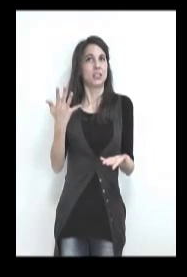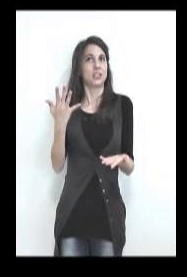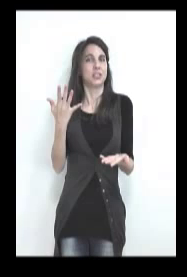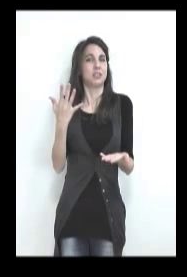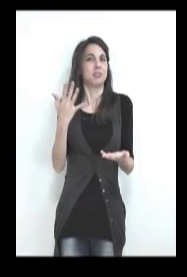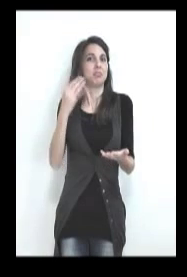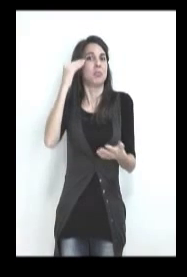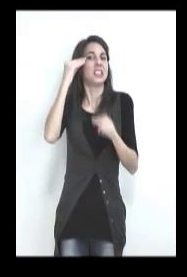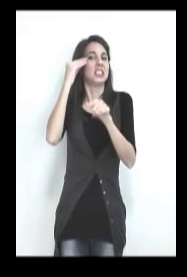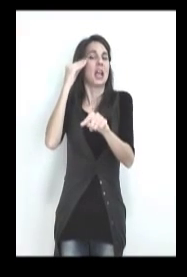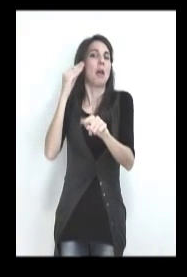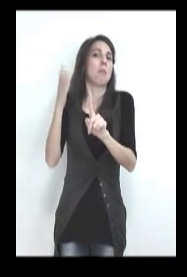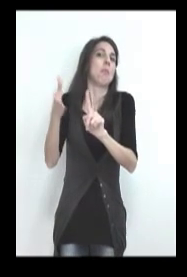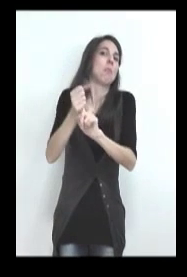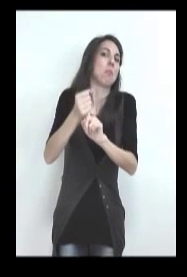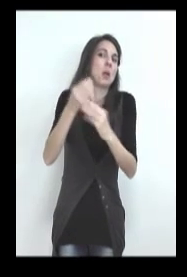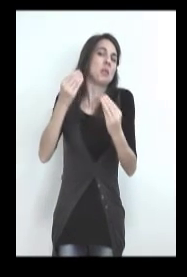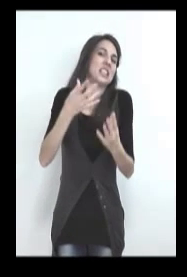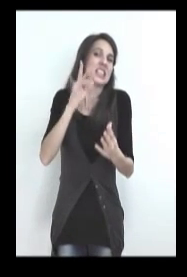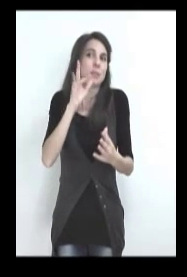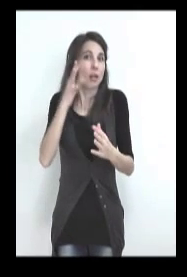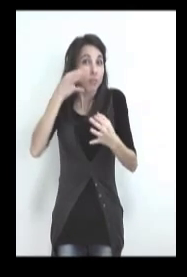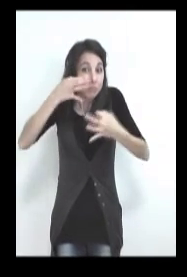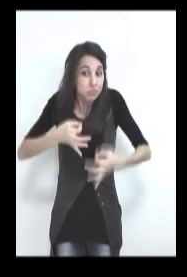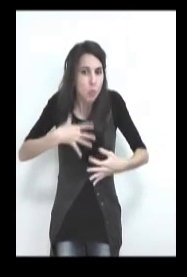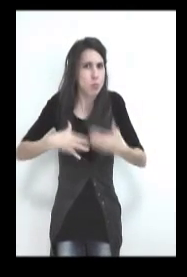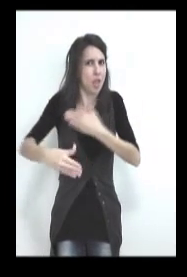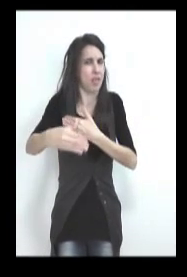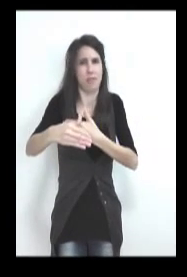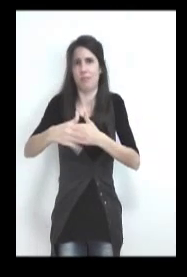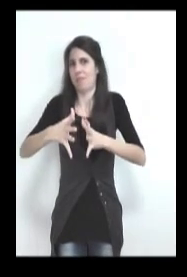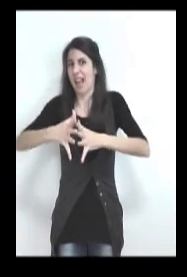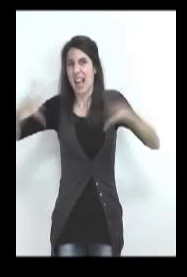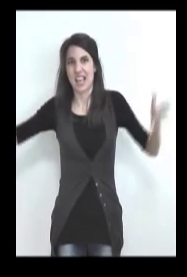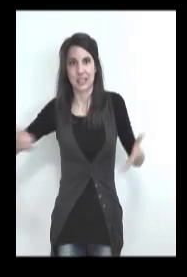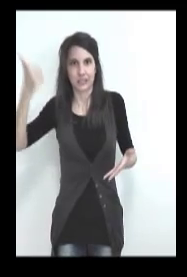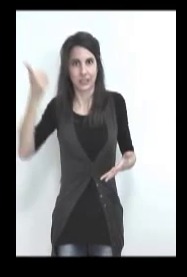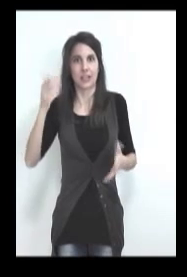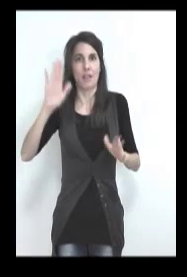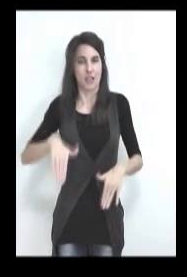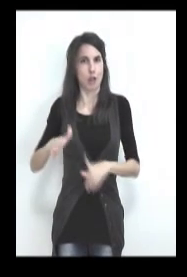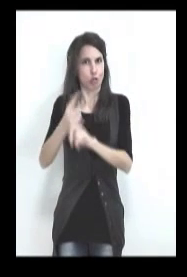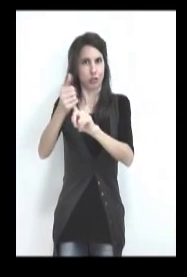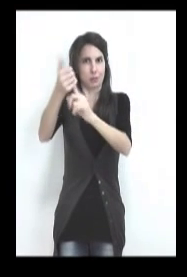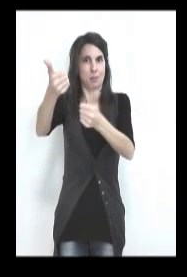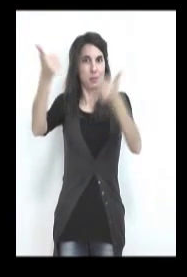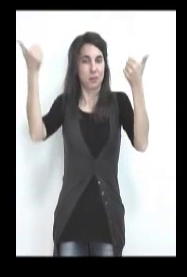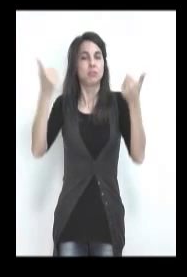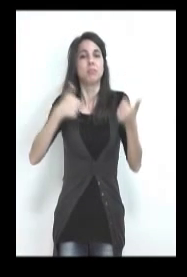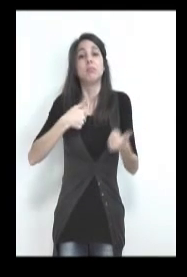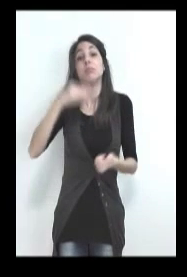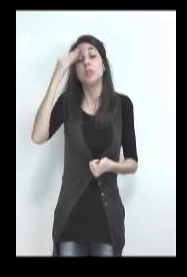ocurrir que sean muchísimo menores de lo que inevitablemente va a ocurrir. Con lo cual yo querría acabar diciendo que inevitablemente entonces es